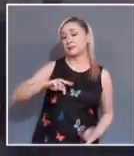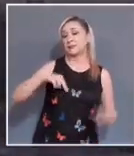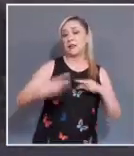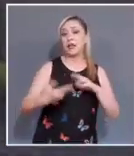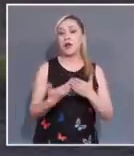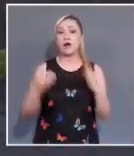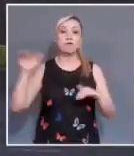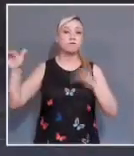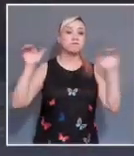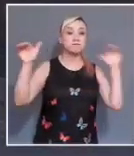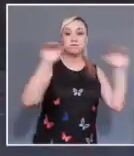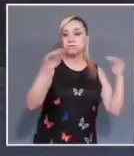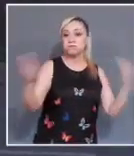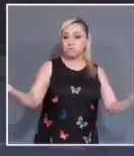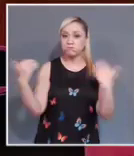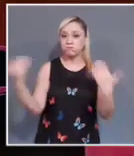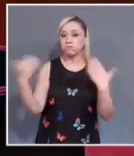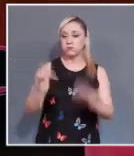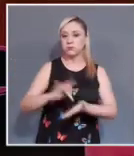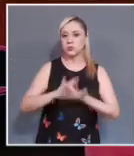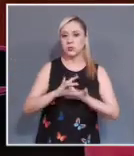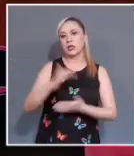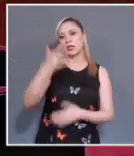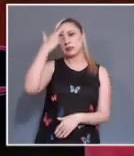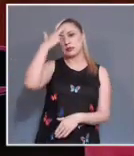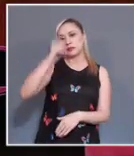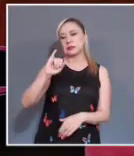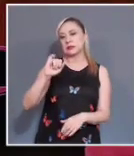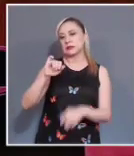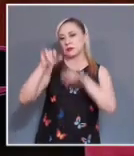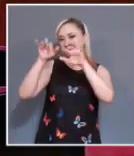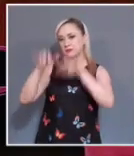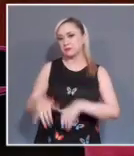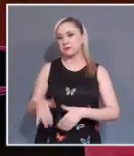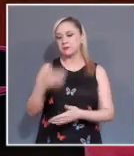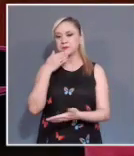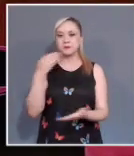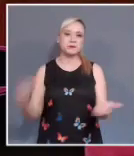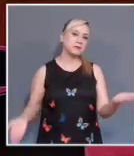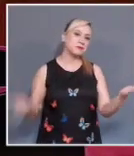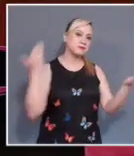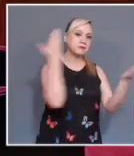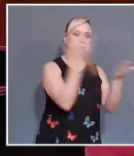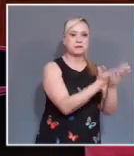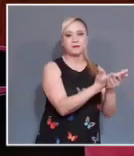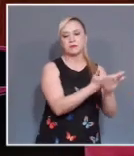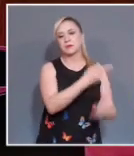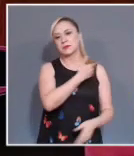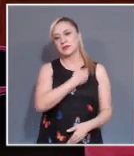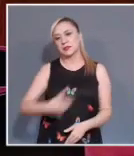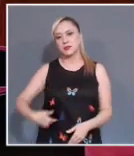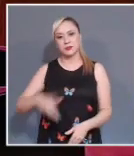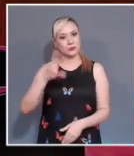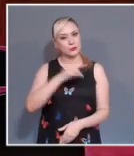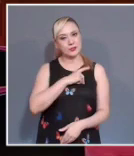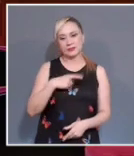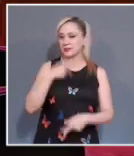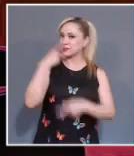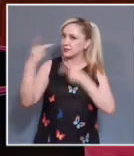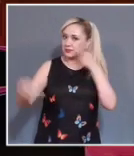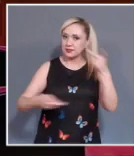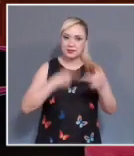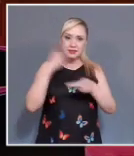que sí se justifica el dictado de medidas cautelares para, en este caso, garantizar los principios de imparcialidad y